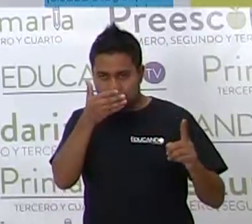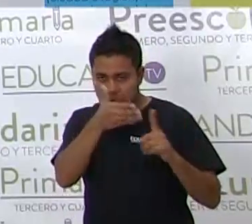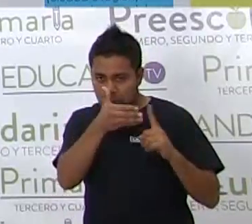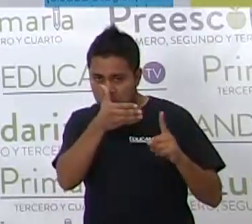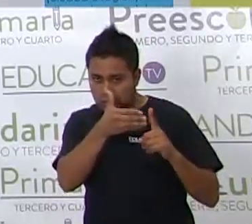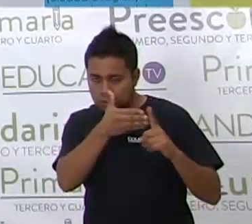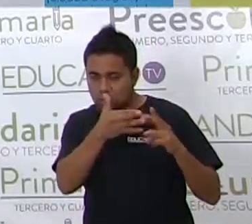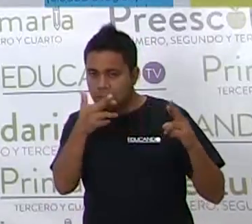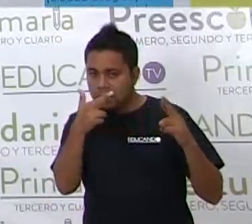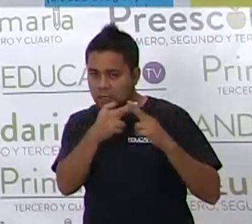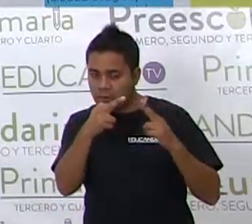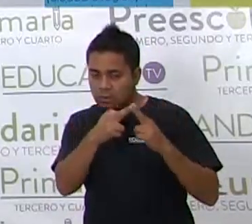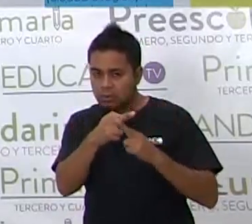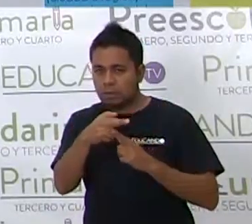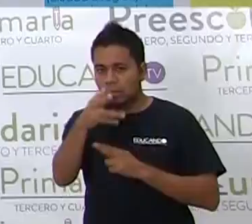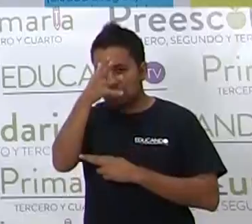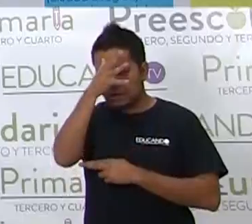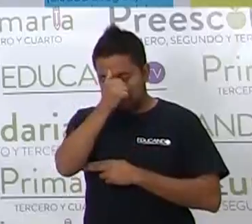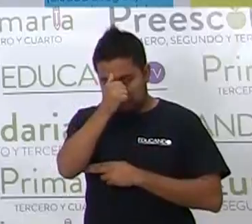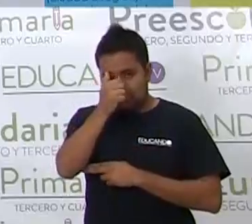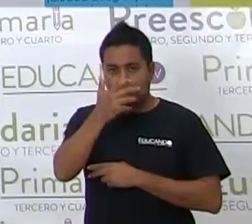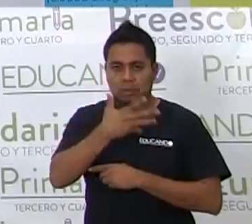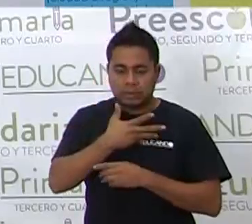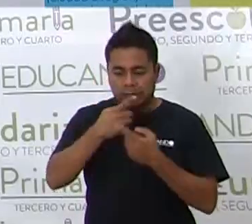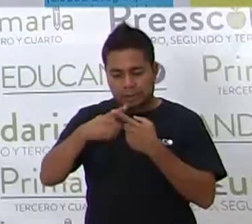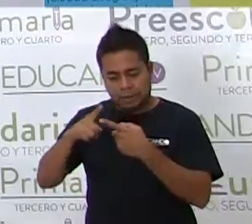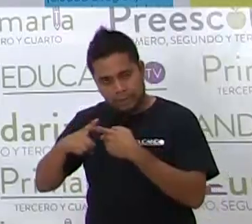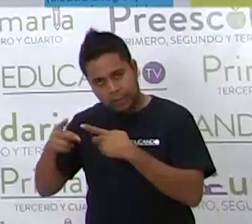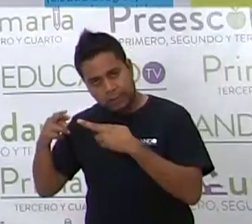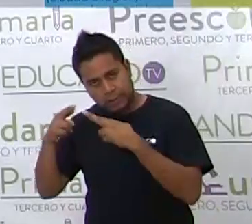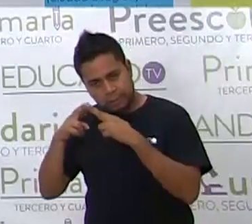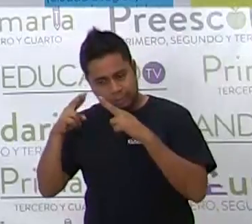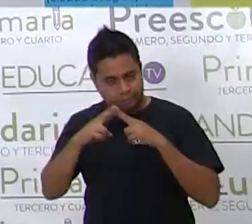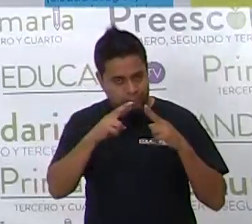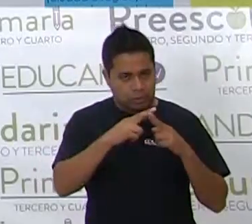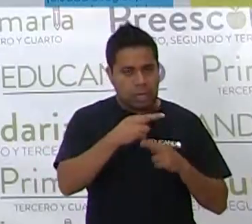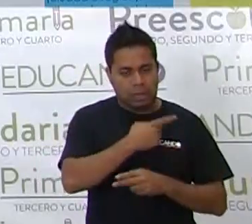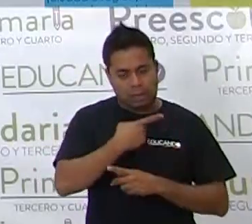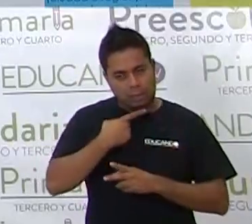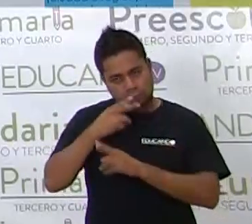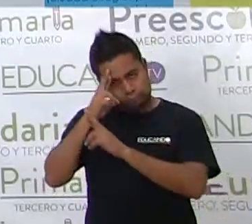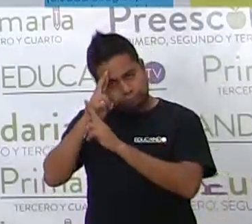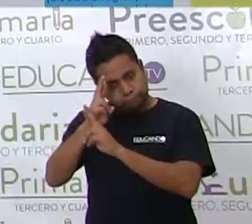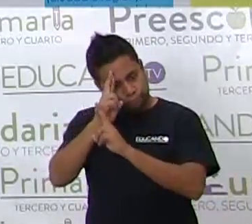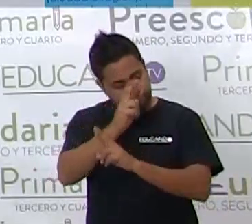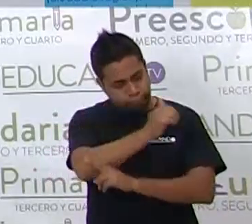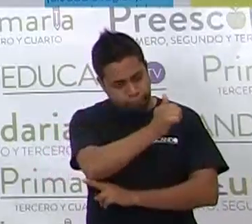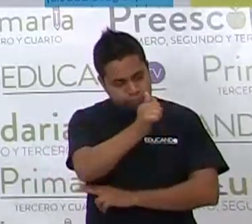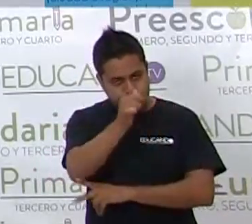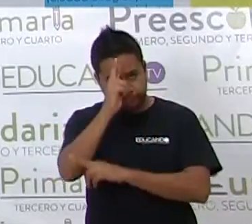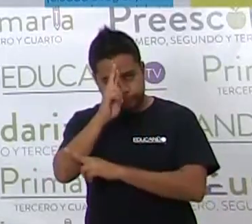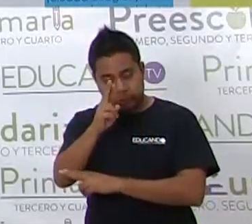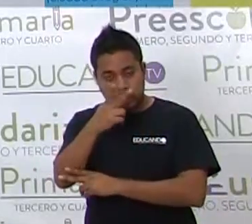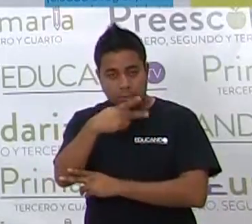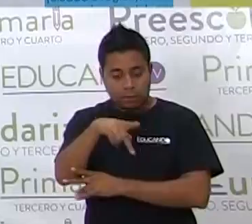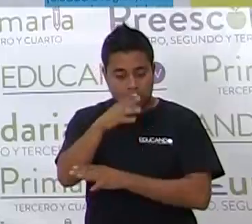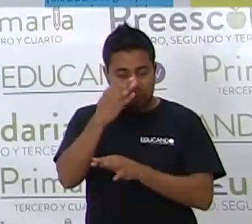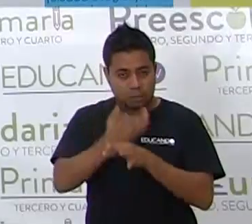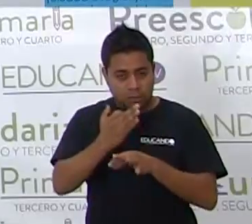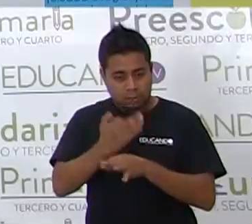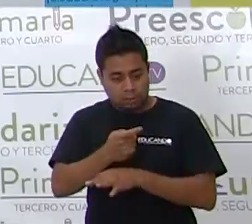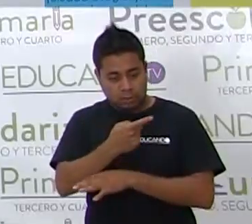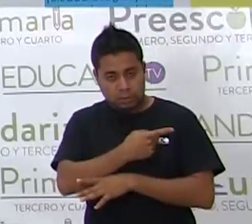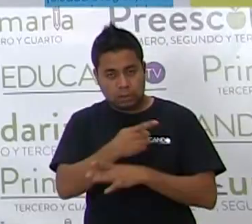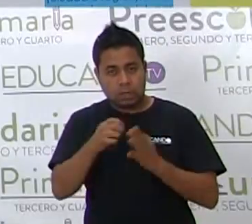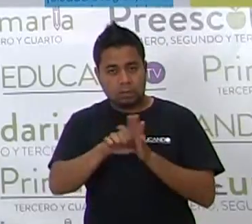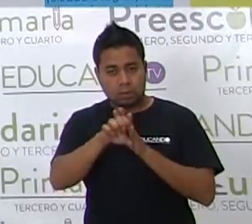religión. Acuérdate que existen muchos tipos de religiones y que tienen que ser respetadas, pero en este caso, las leyendas de